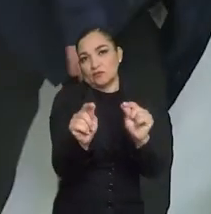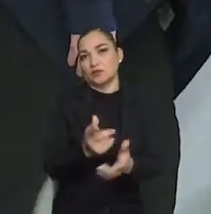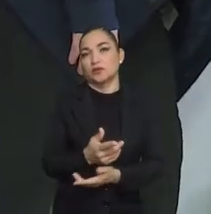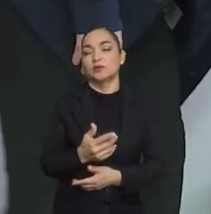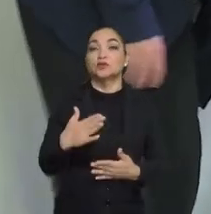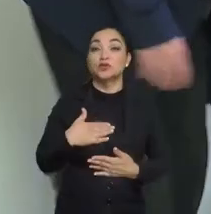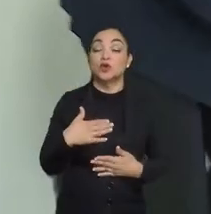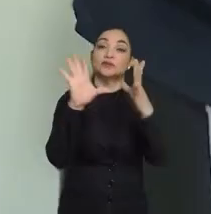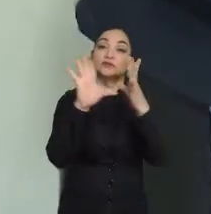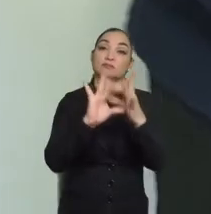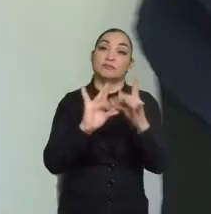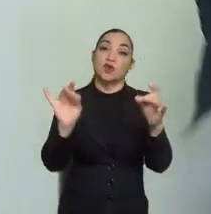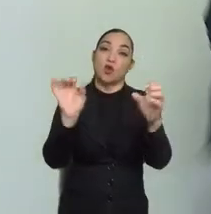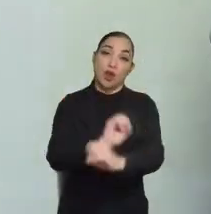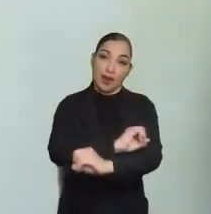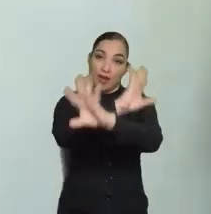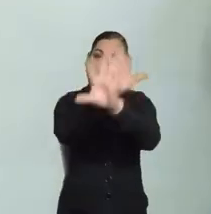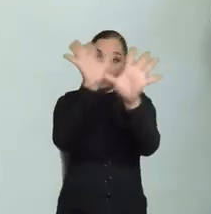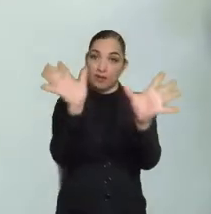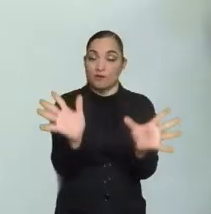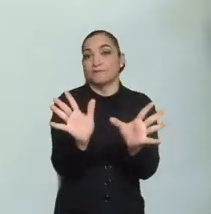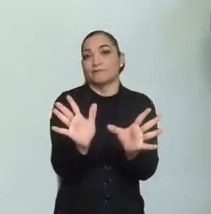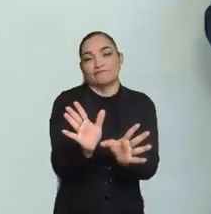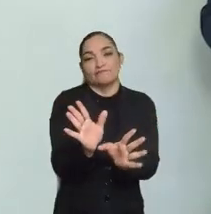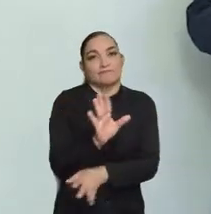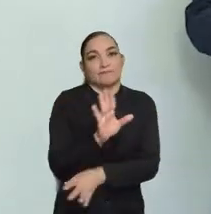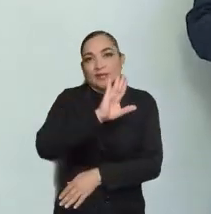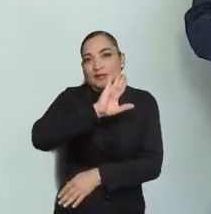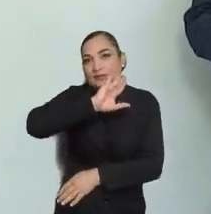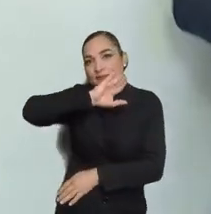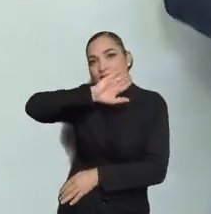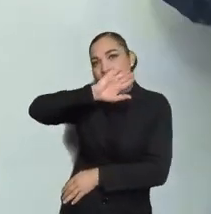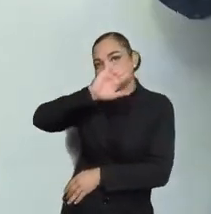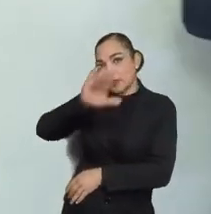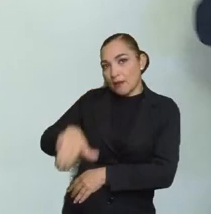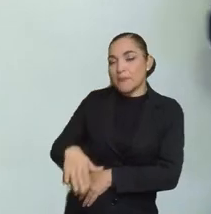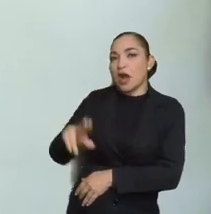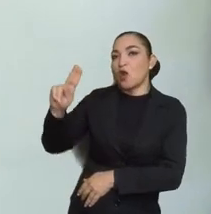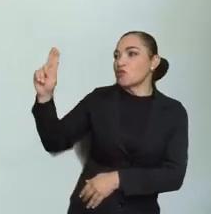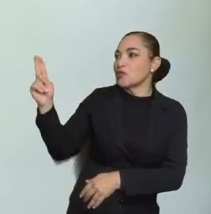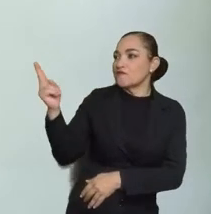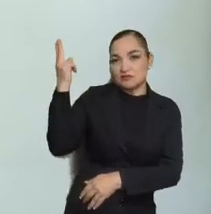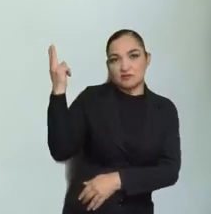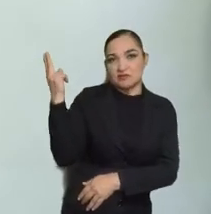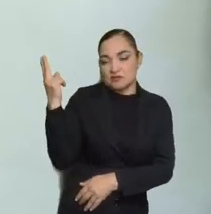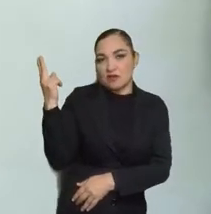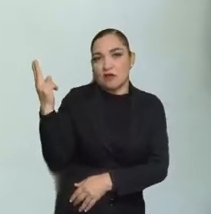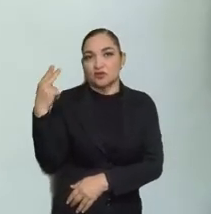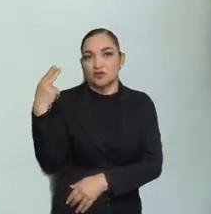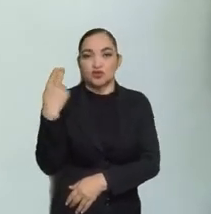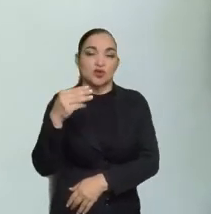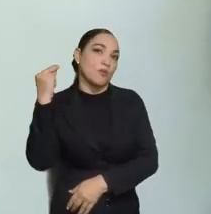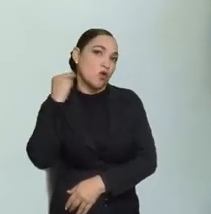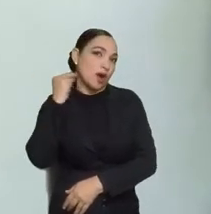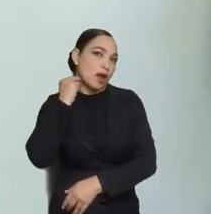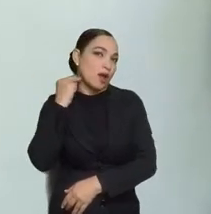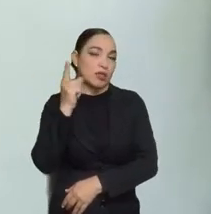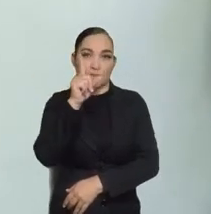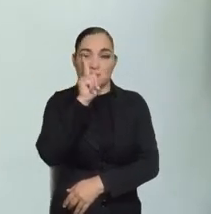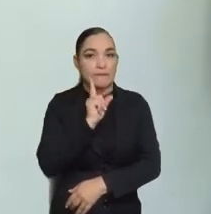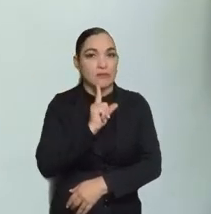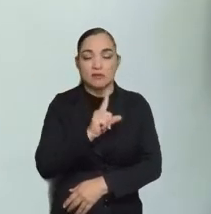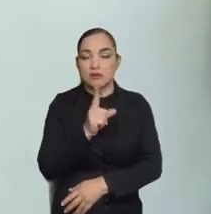claramente. Pues está mal que la universidad que forma abogados esté mintiendo. ¿No saben qué es la relatividad del